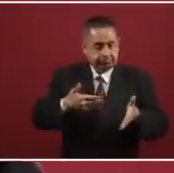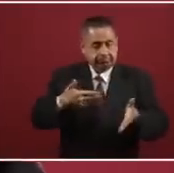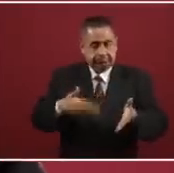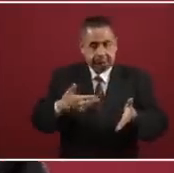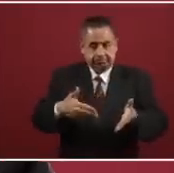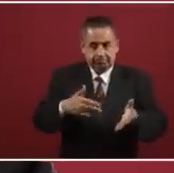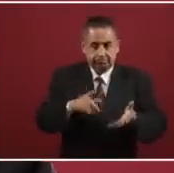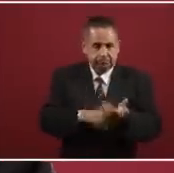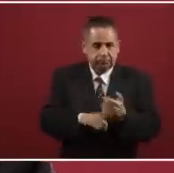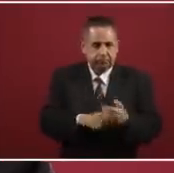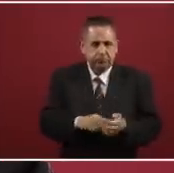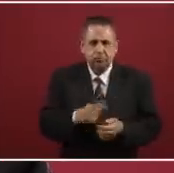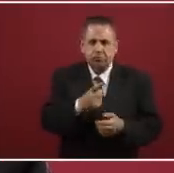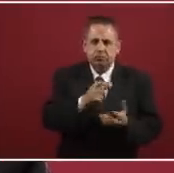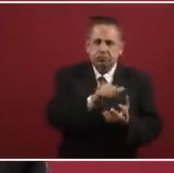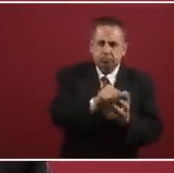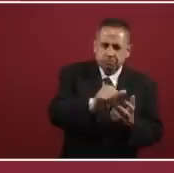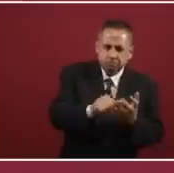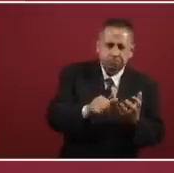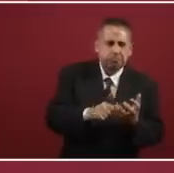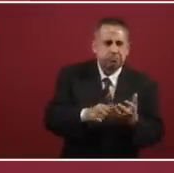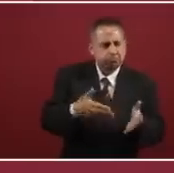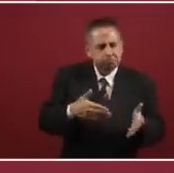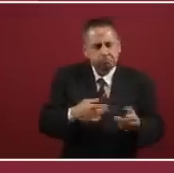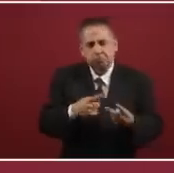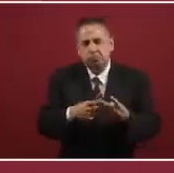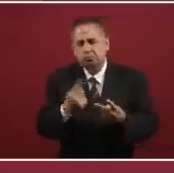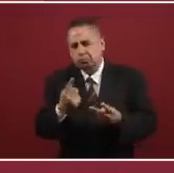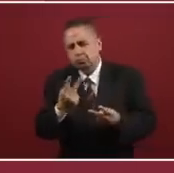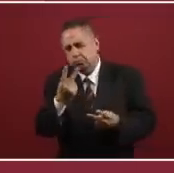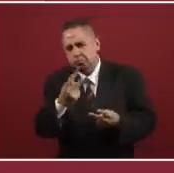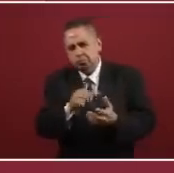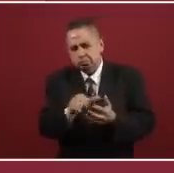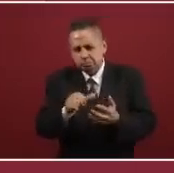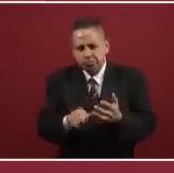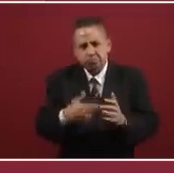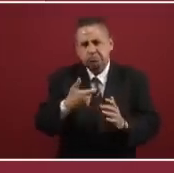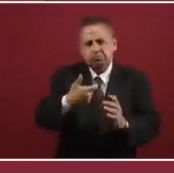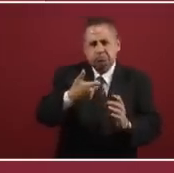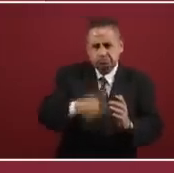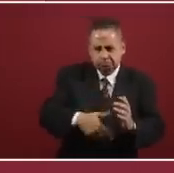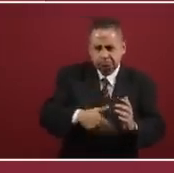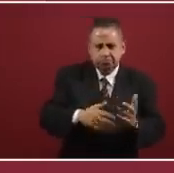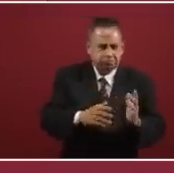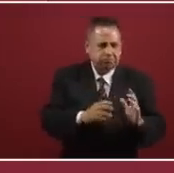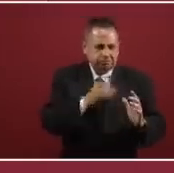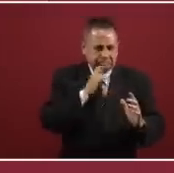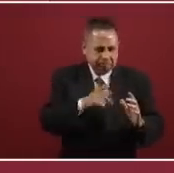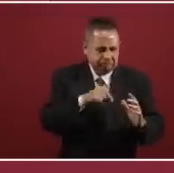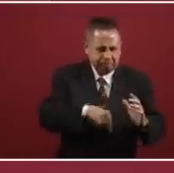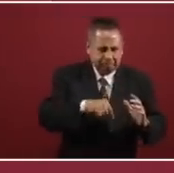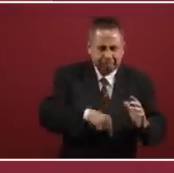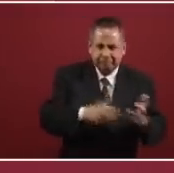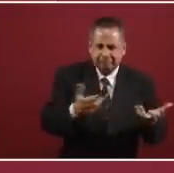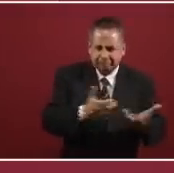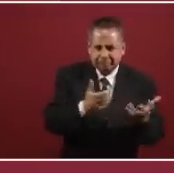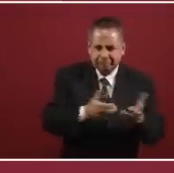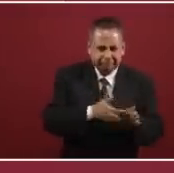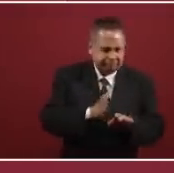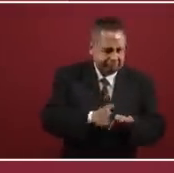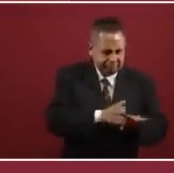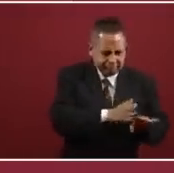pues sale barato, mucho más barato que comprar las bolsitas.